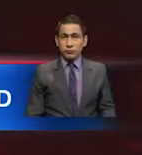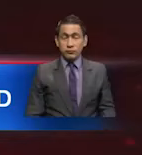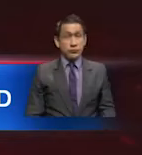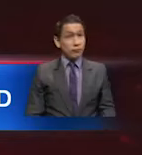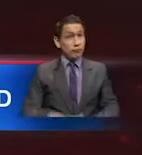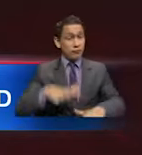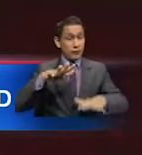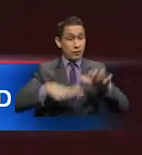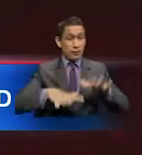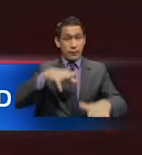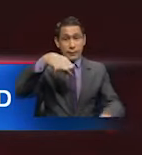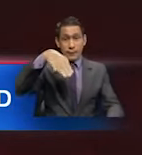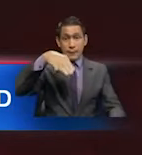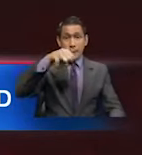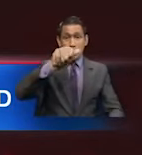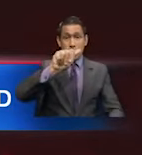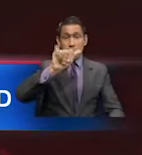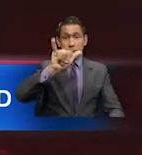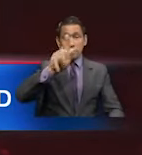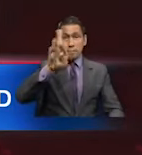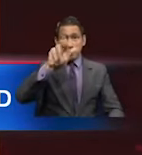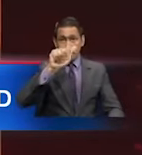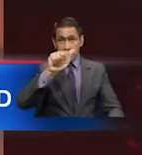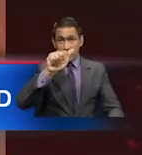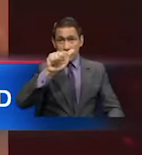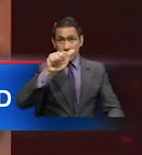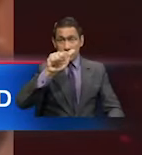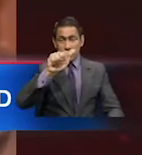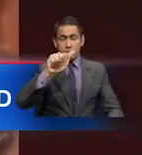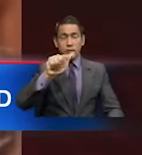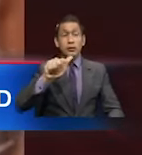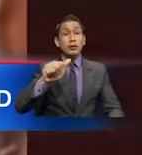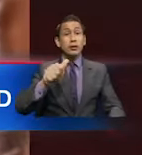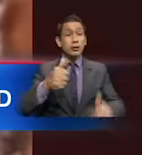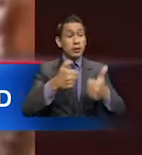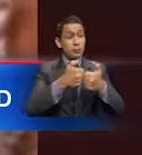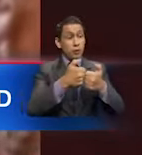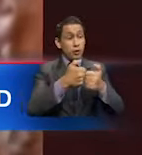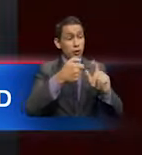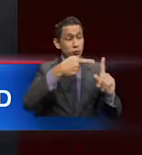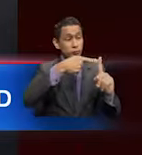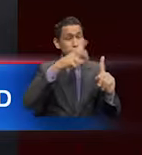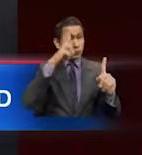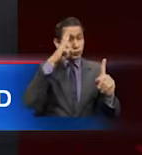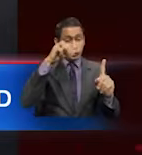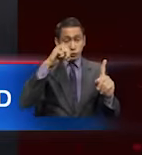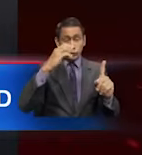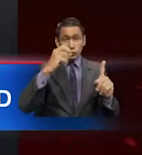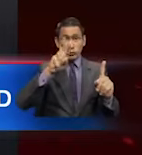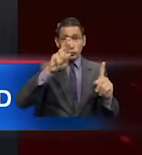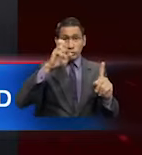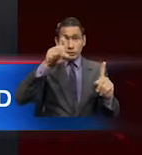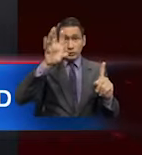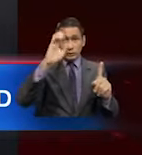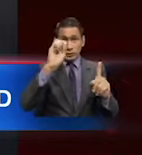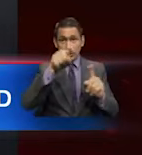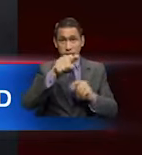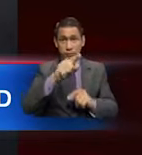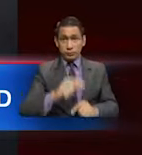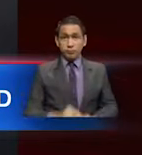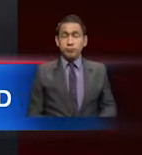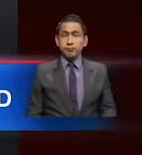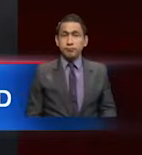Aparentemente, Mayra S. mantuvo una relación sentimental con Leandro Norero, información que fue revelada en los chats de este